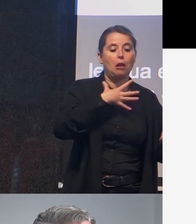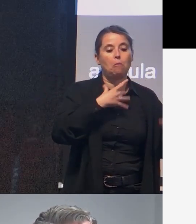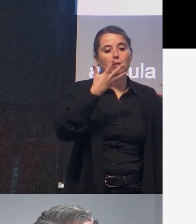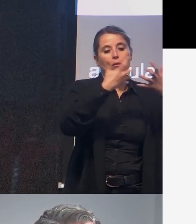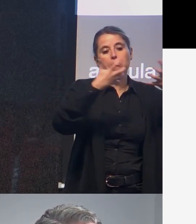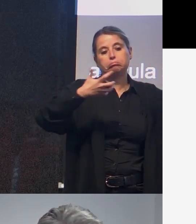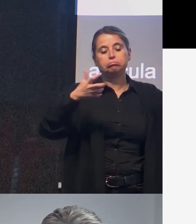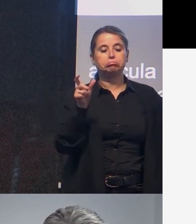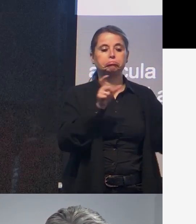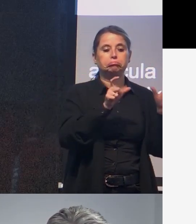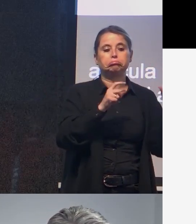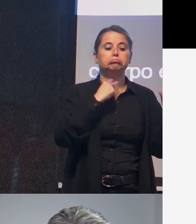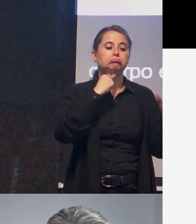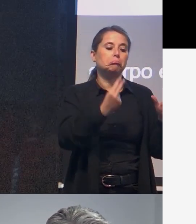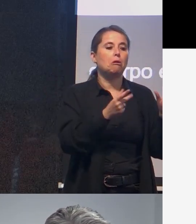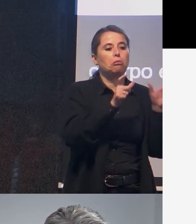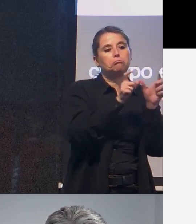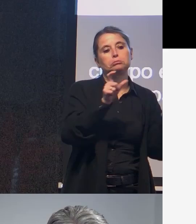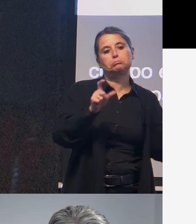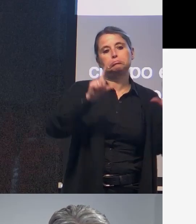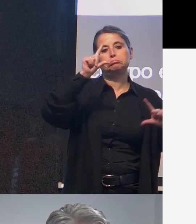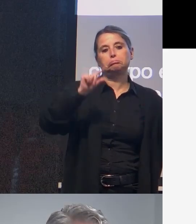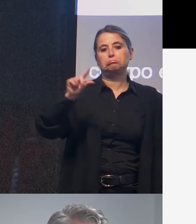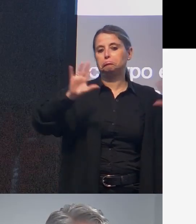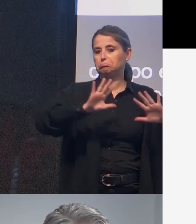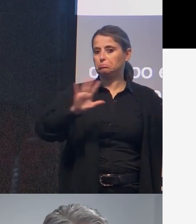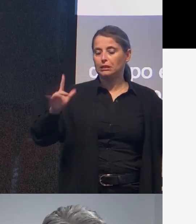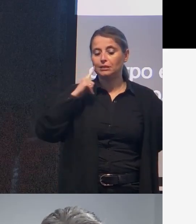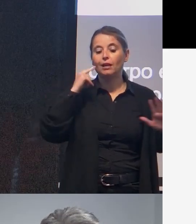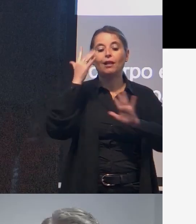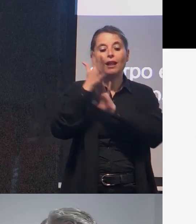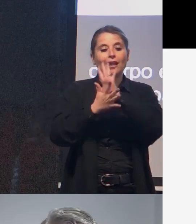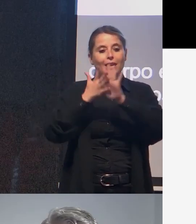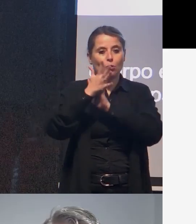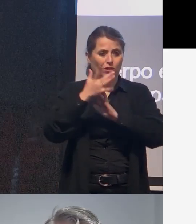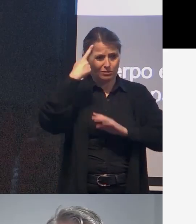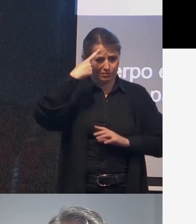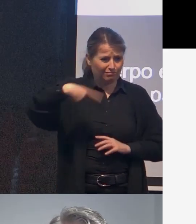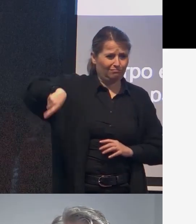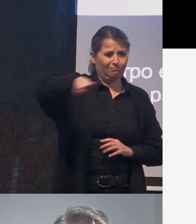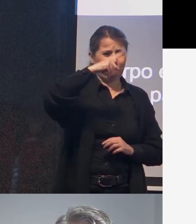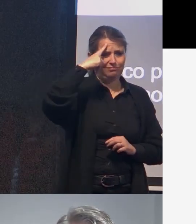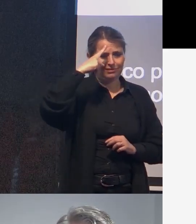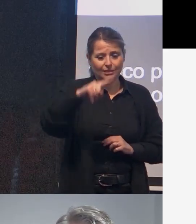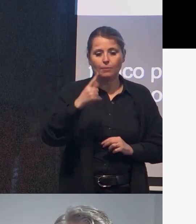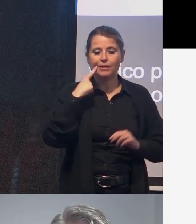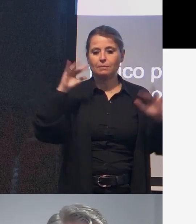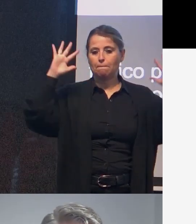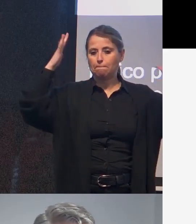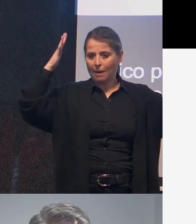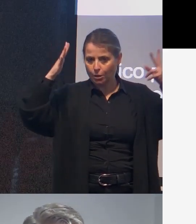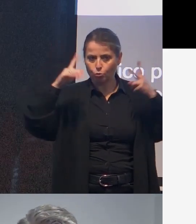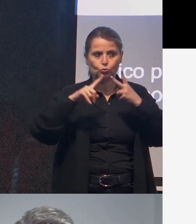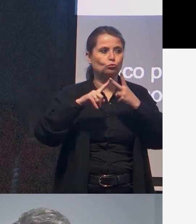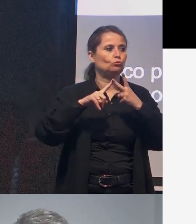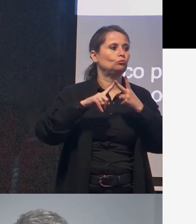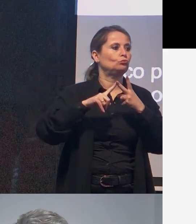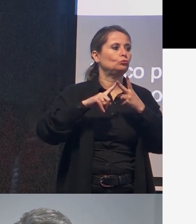aparato fónico para vocalizar. Y las lenguas de signos, como todos sabemos, con las manos,